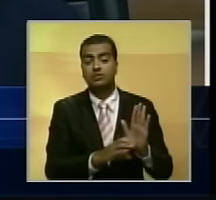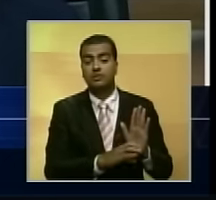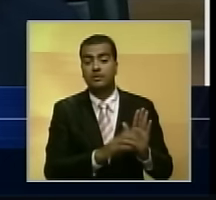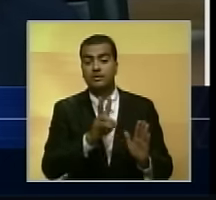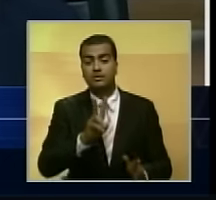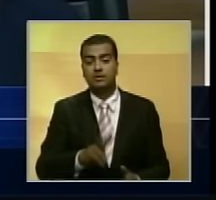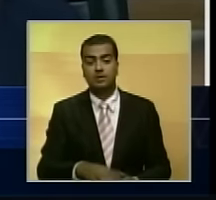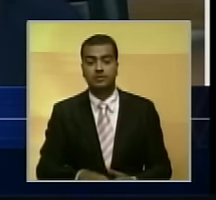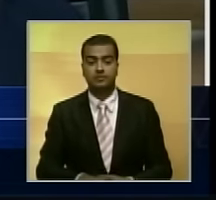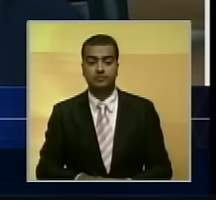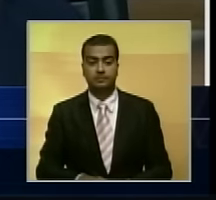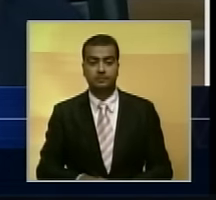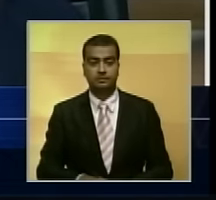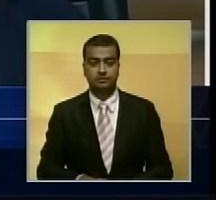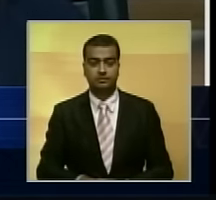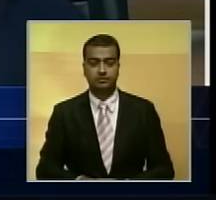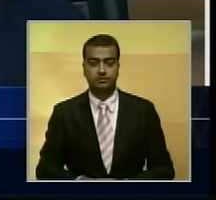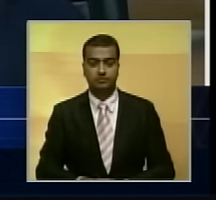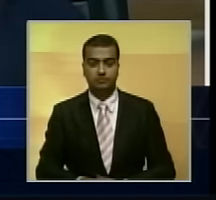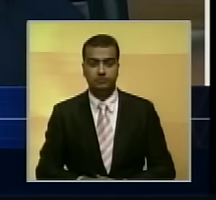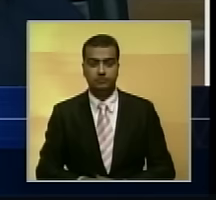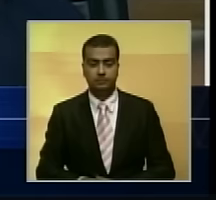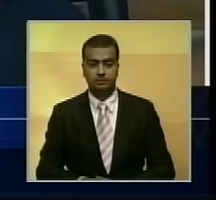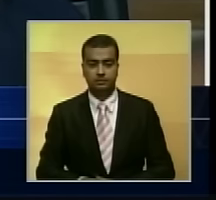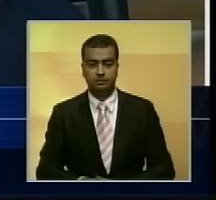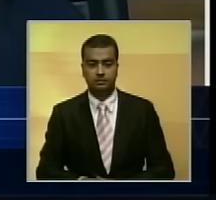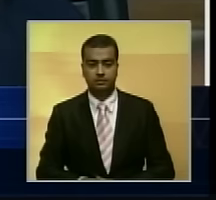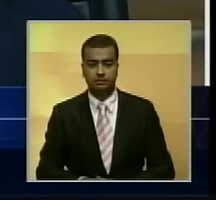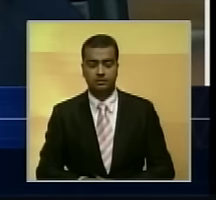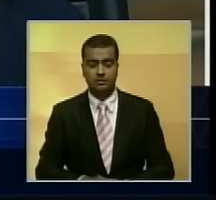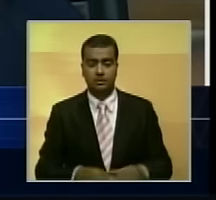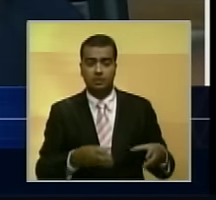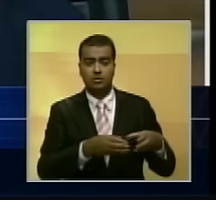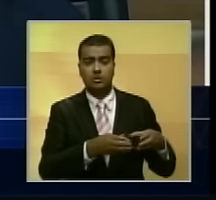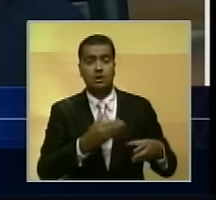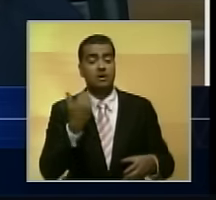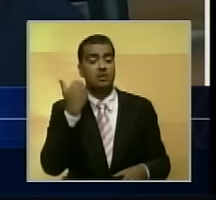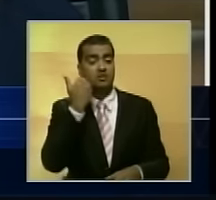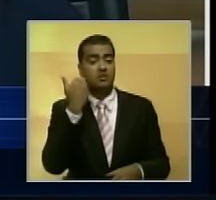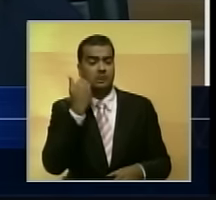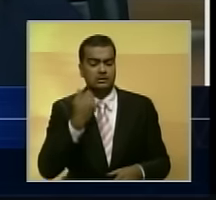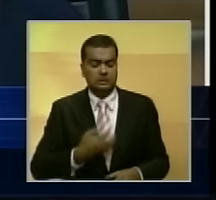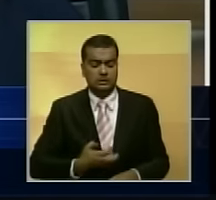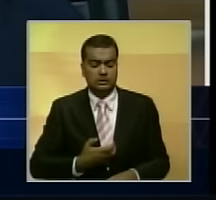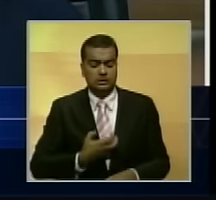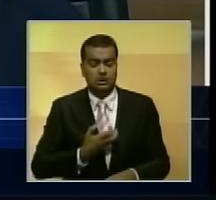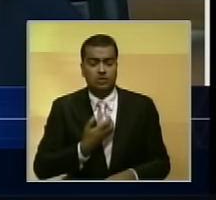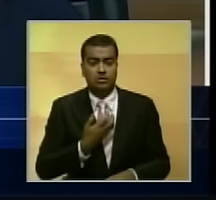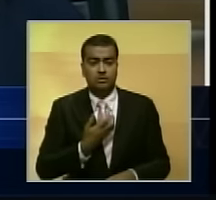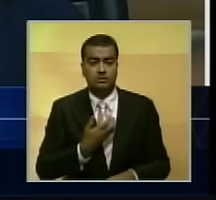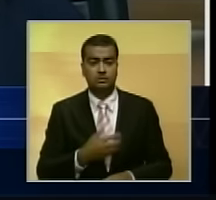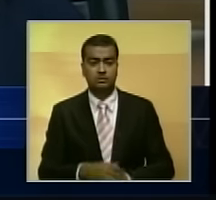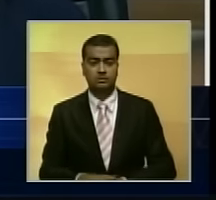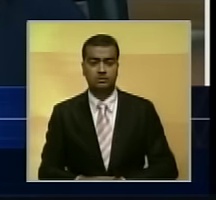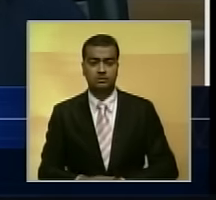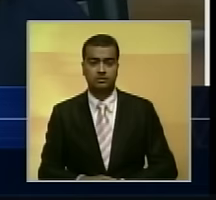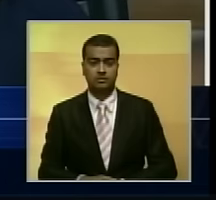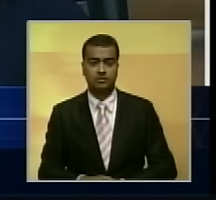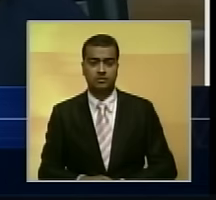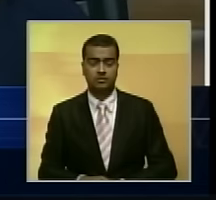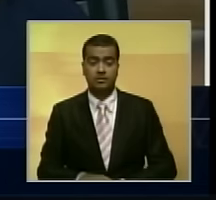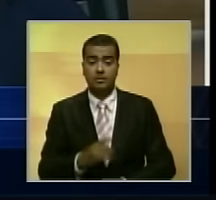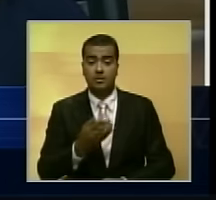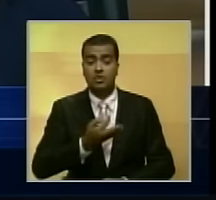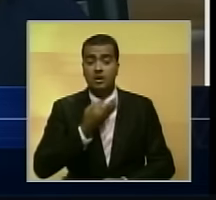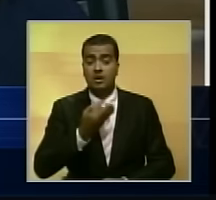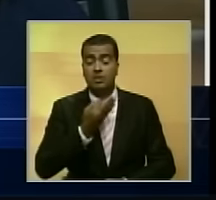en Venezuela. Es un sector enfermo, lleno de odio, producto de un